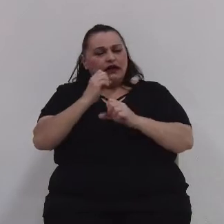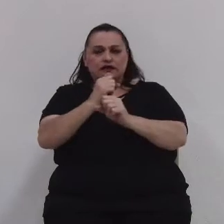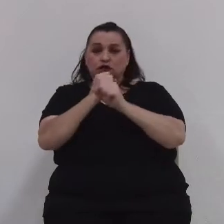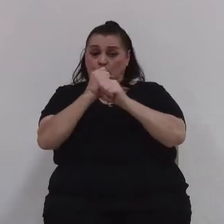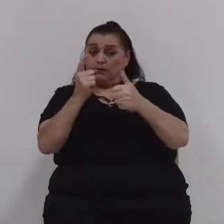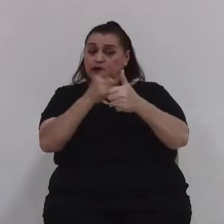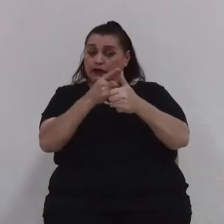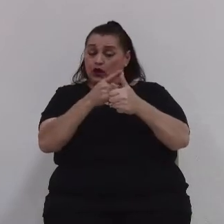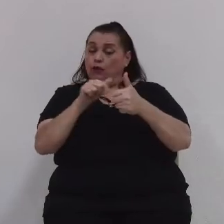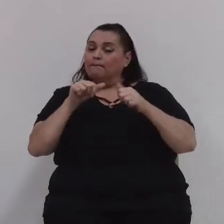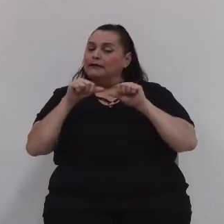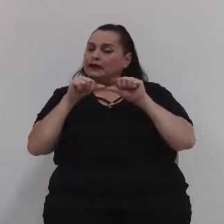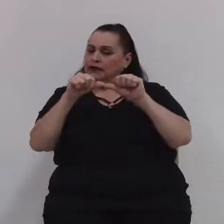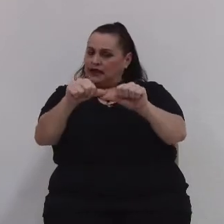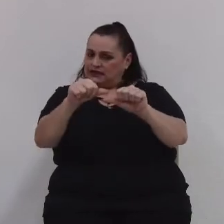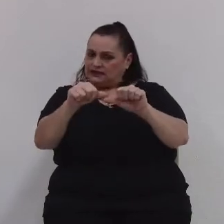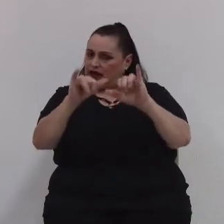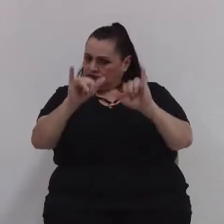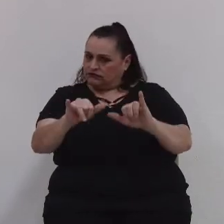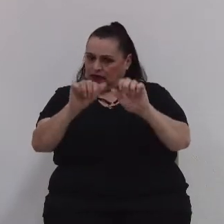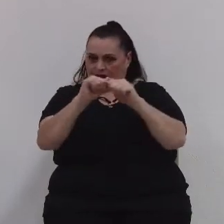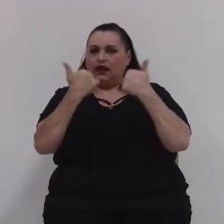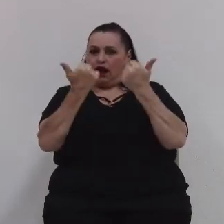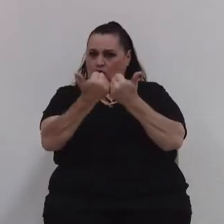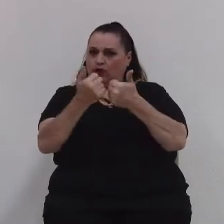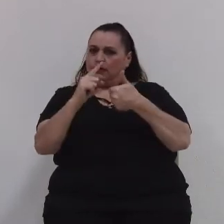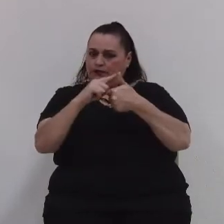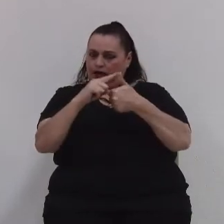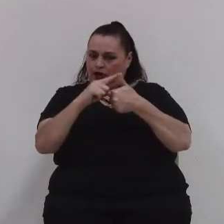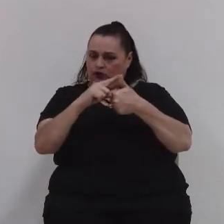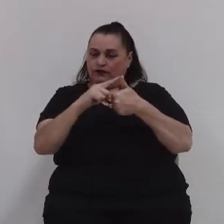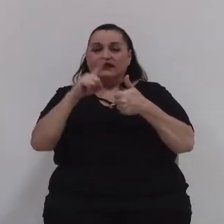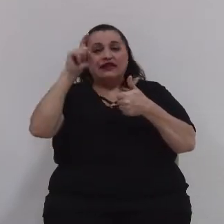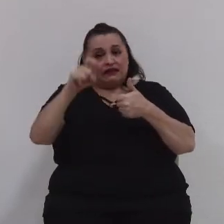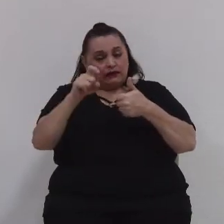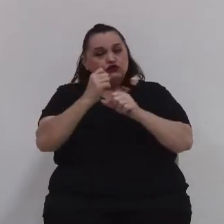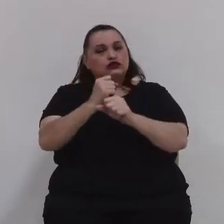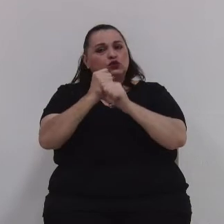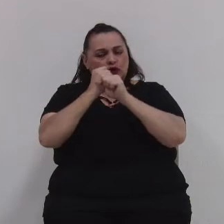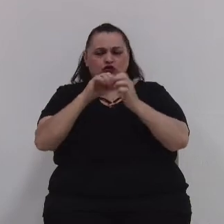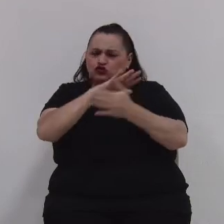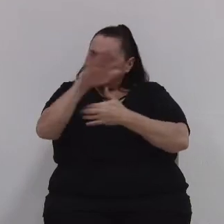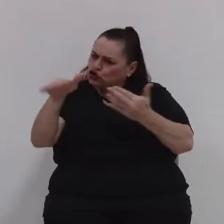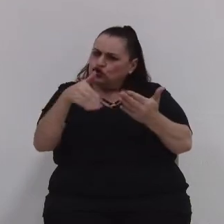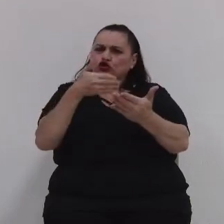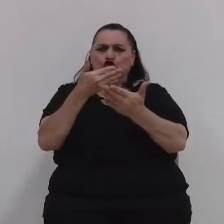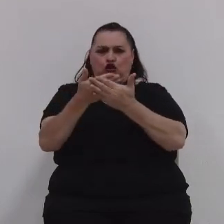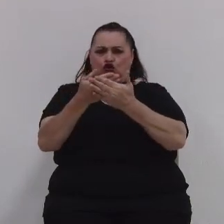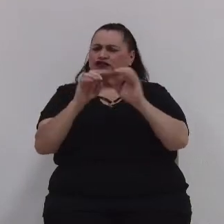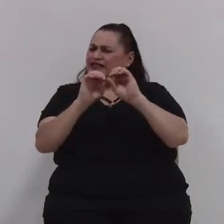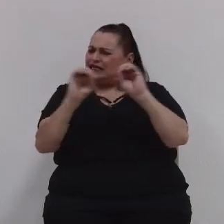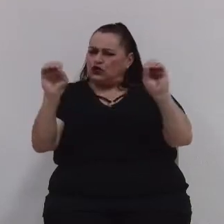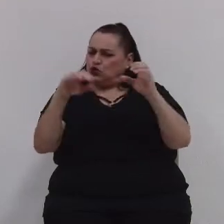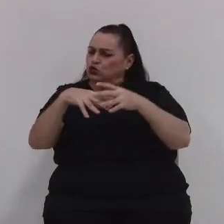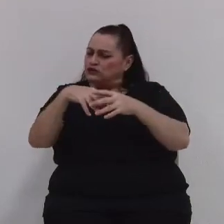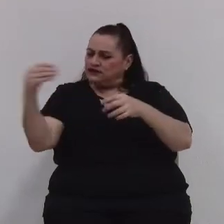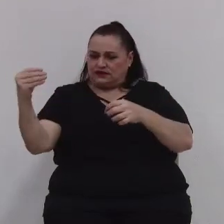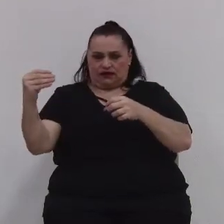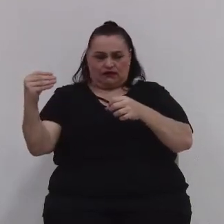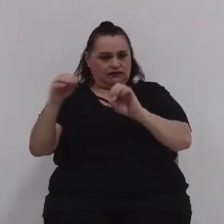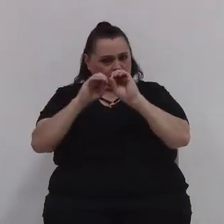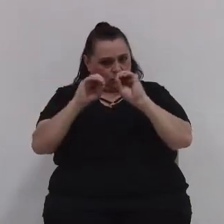que permanezcan en las aulas. Tenemos que asegurarnos que todos, que ninguno se nos escape,